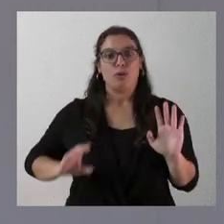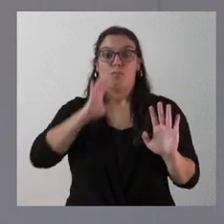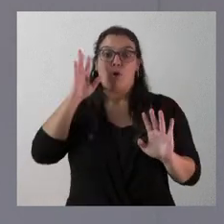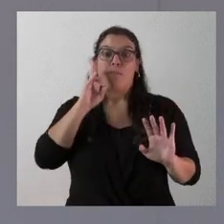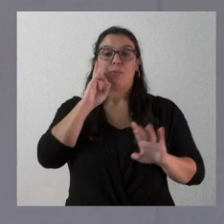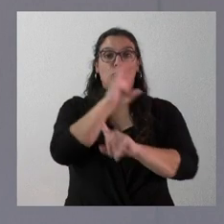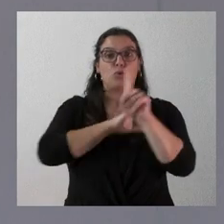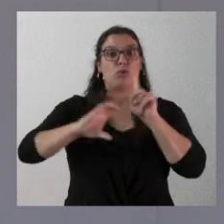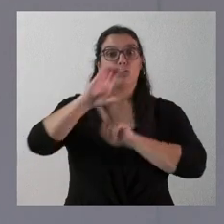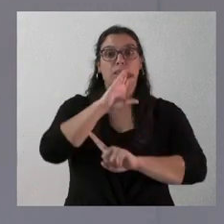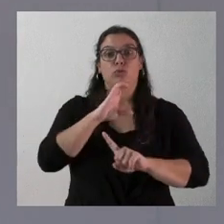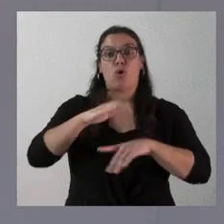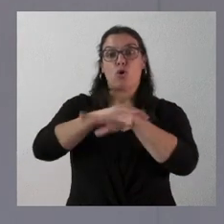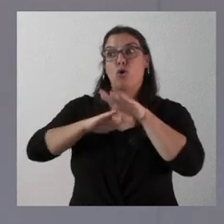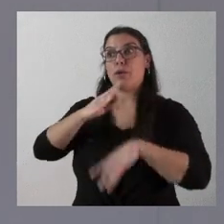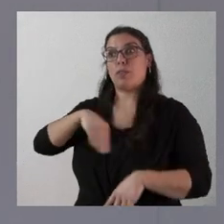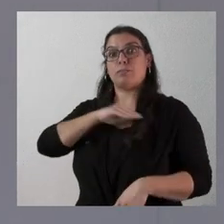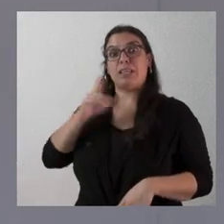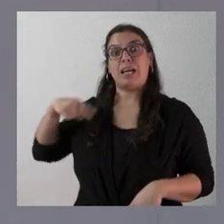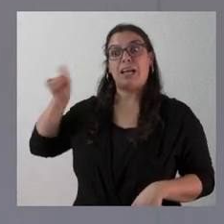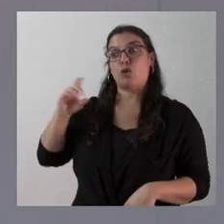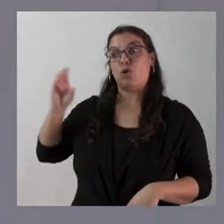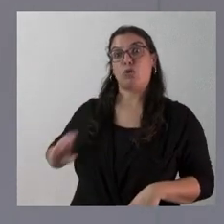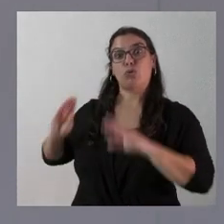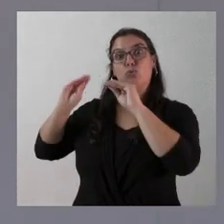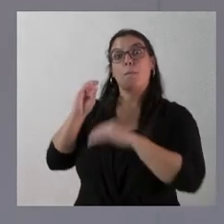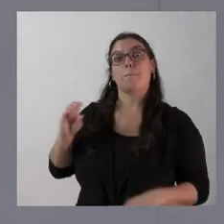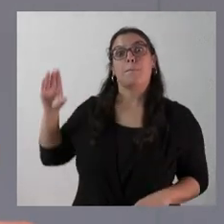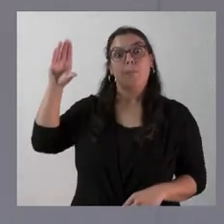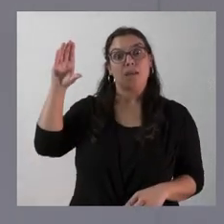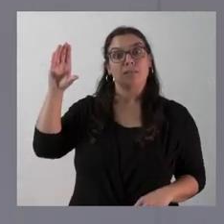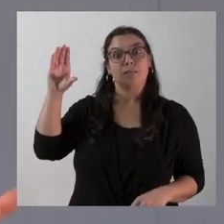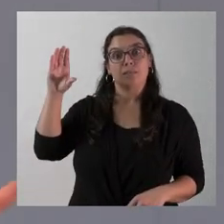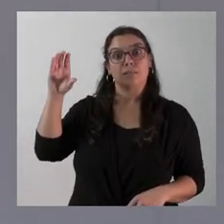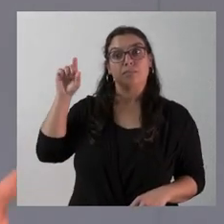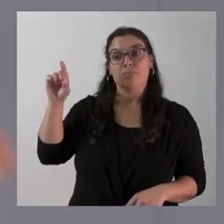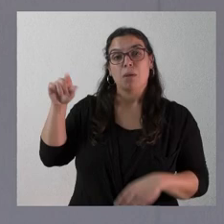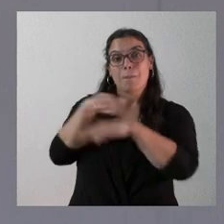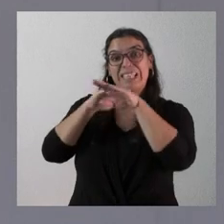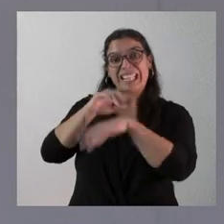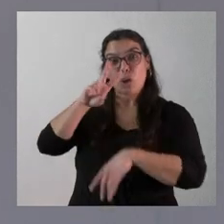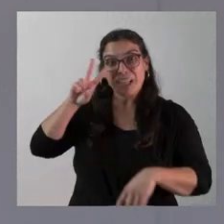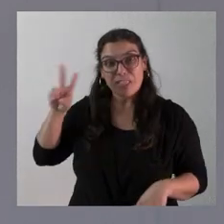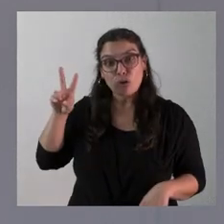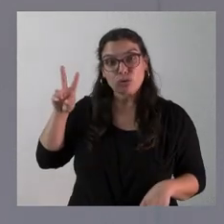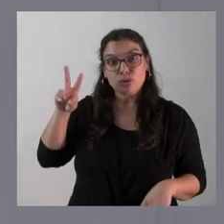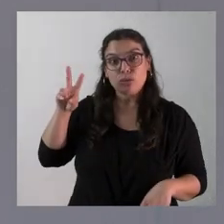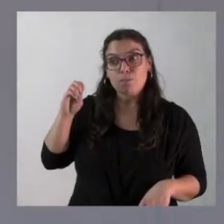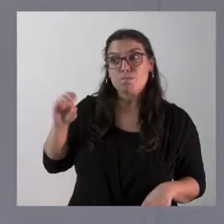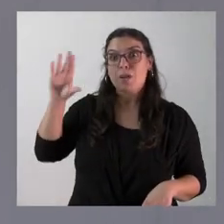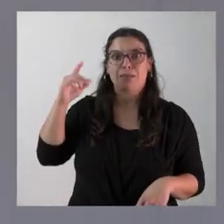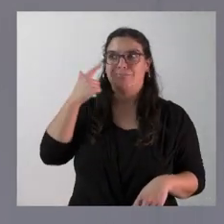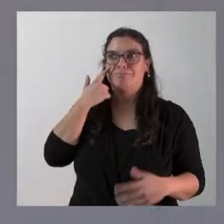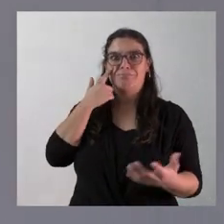en donde el gobierno de España ha decidido aumentarse la retribuciones y tiene 22 ministerios yo creo que eso lo ahora por sí solo